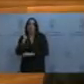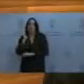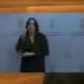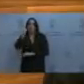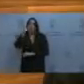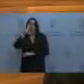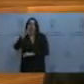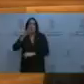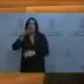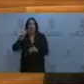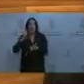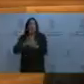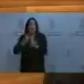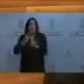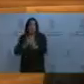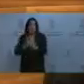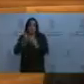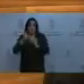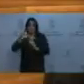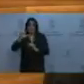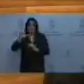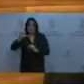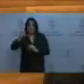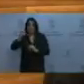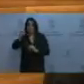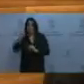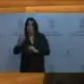UTE en el caso de La Lloreda por